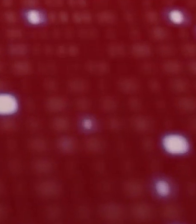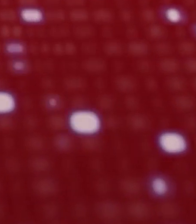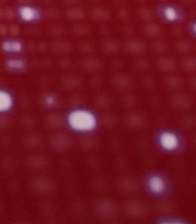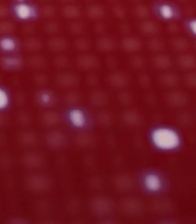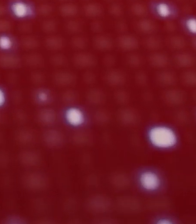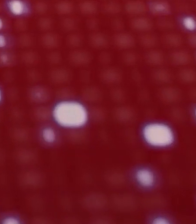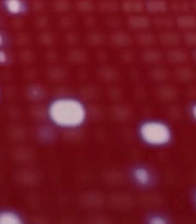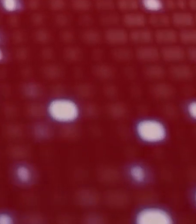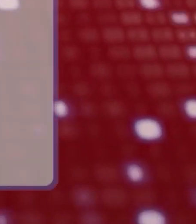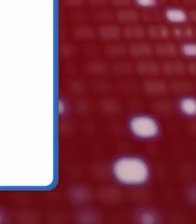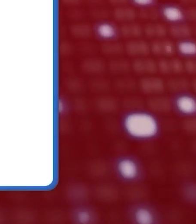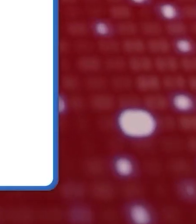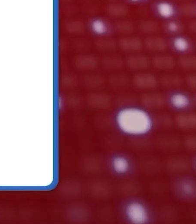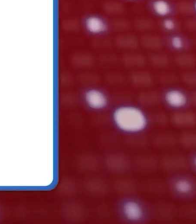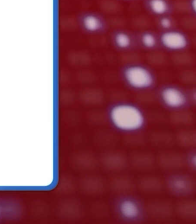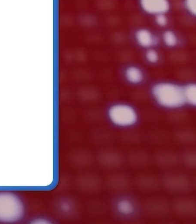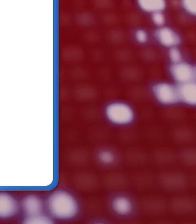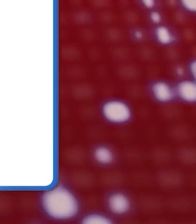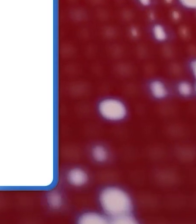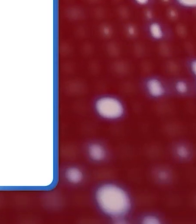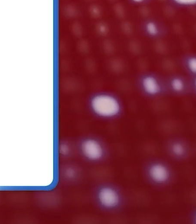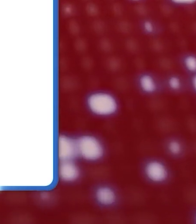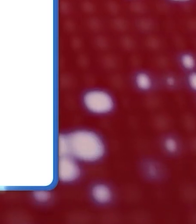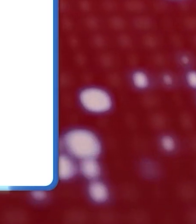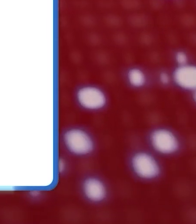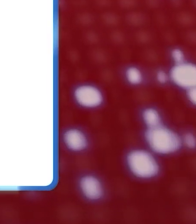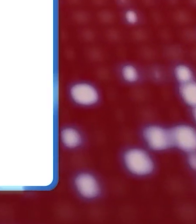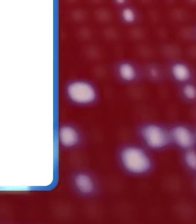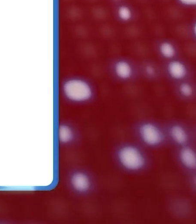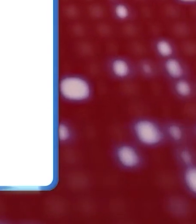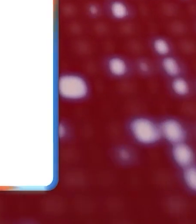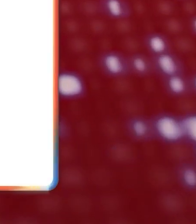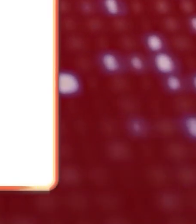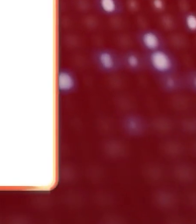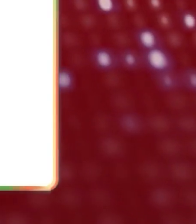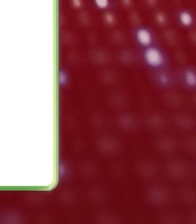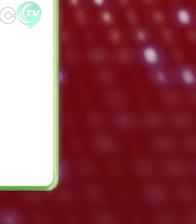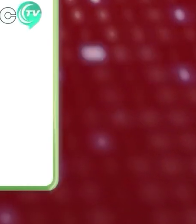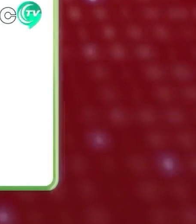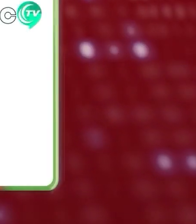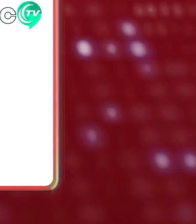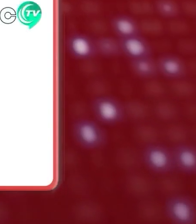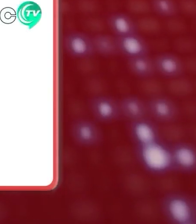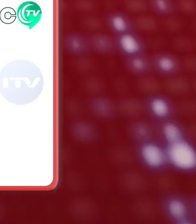Música Música Música